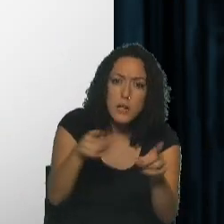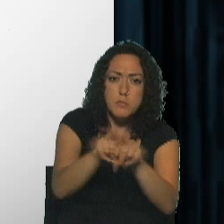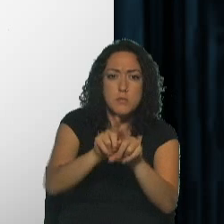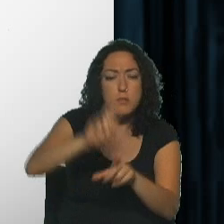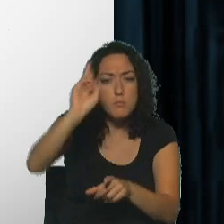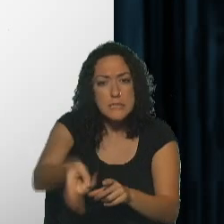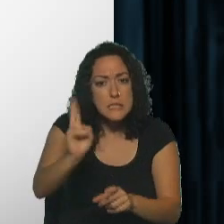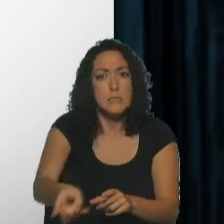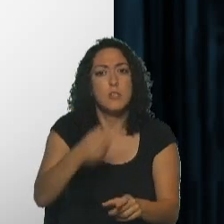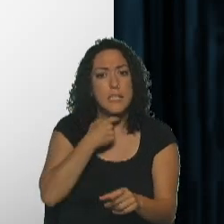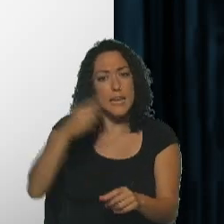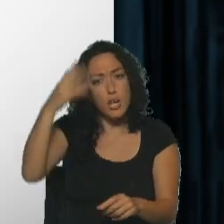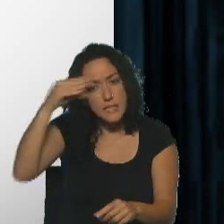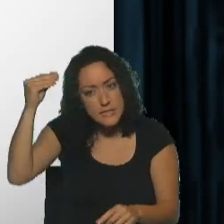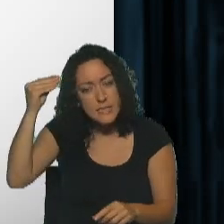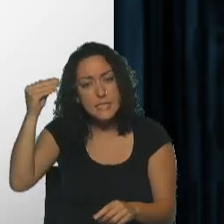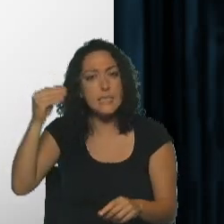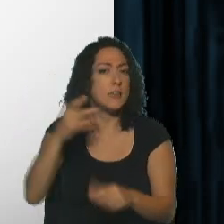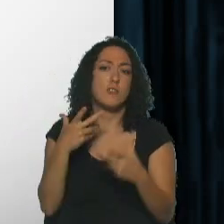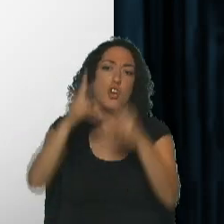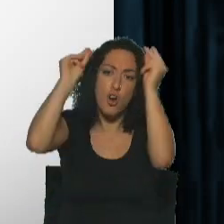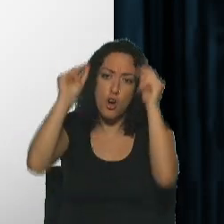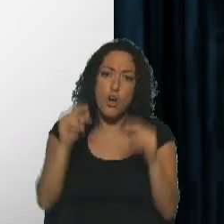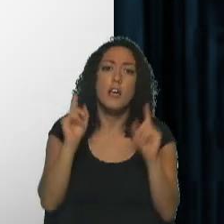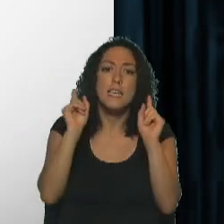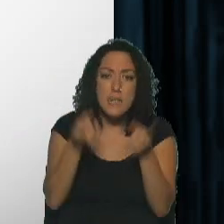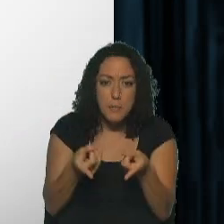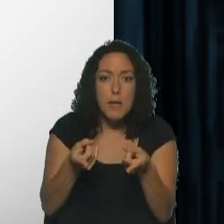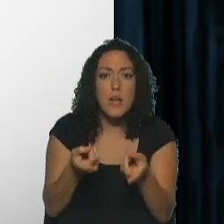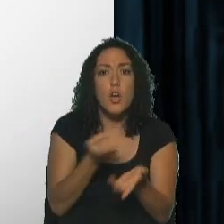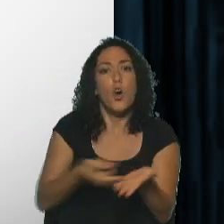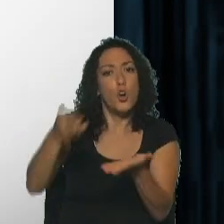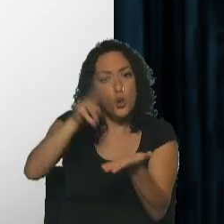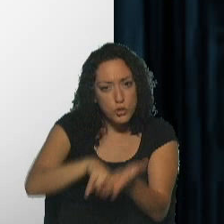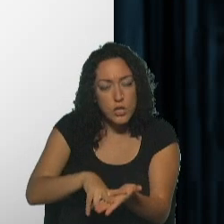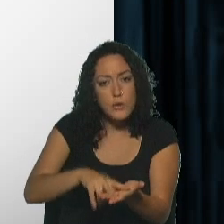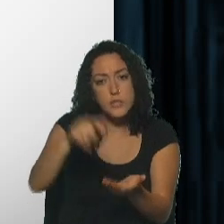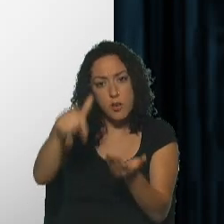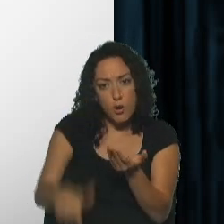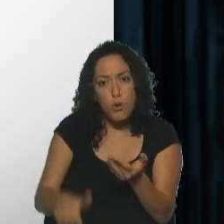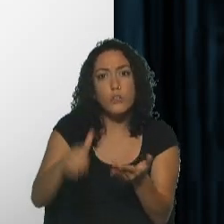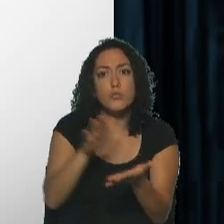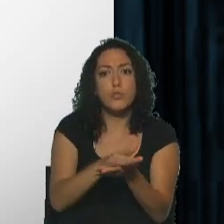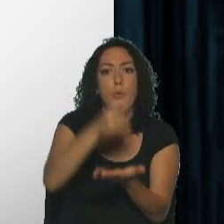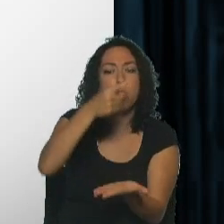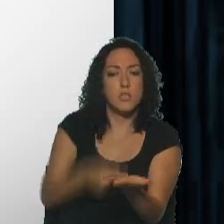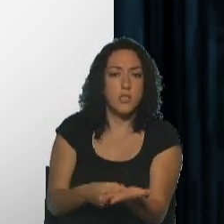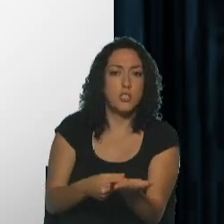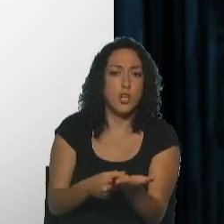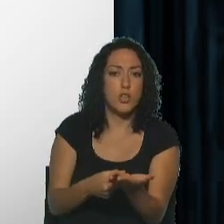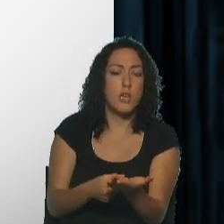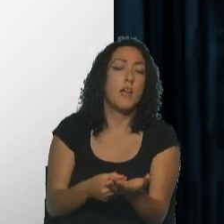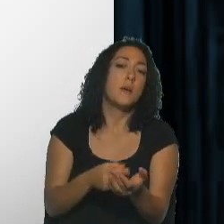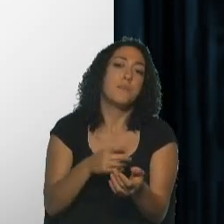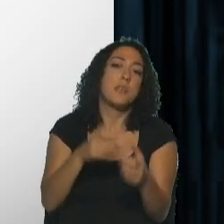que viene sufriendo Cristina Fernández de Kirchner y que tuvo hoy un nuevo capítulo con el veredicto del Tribunal